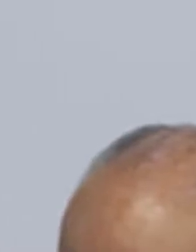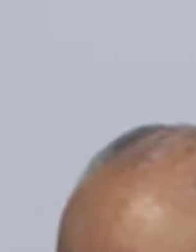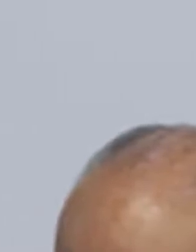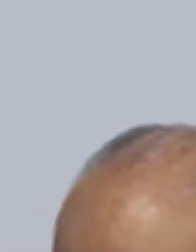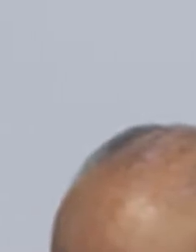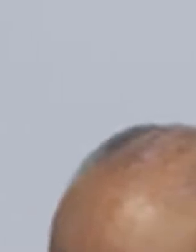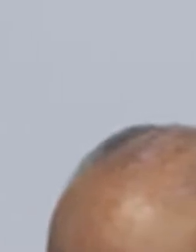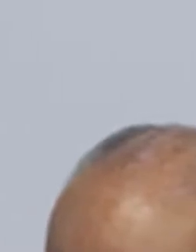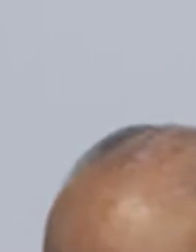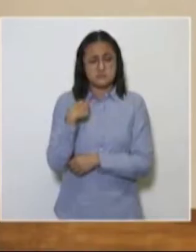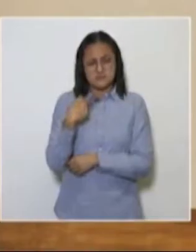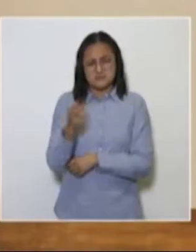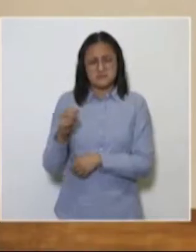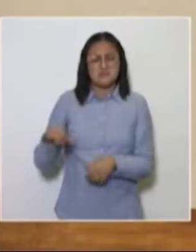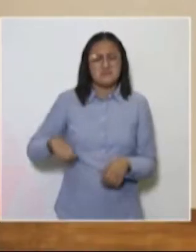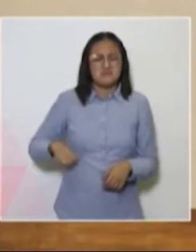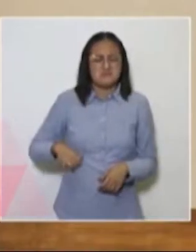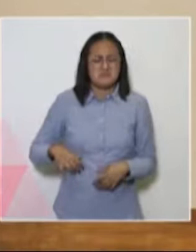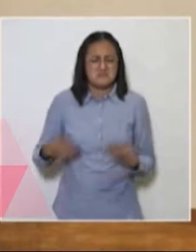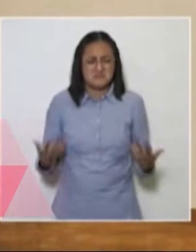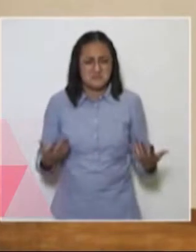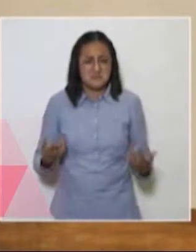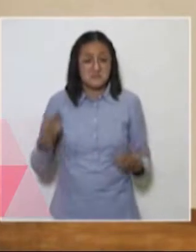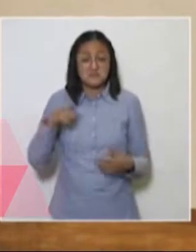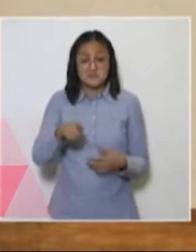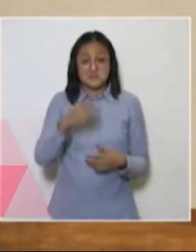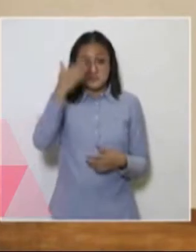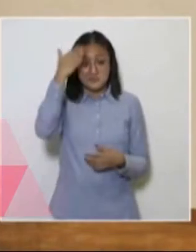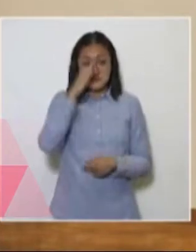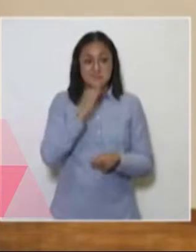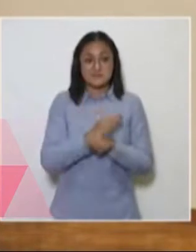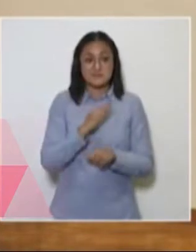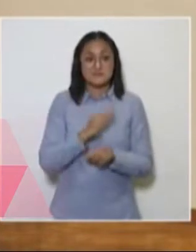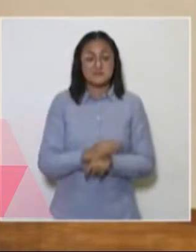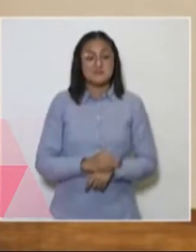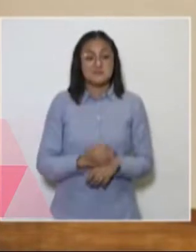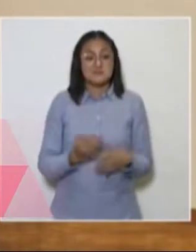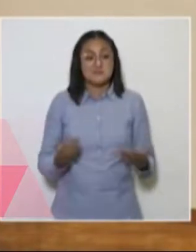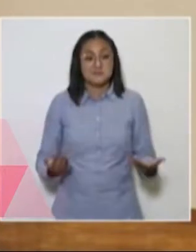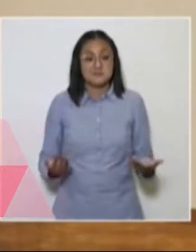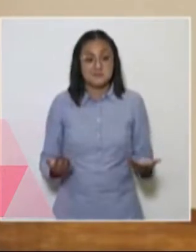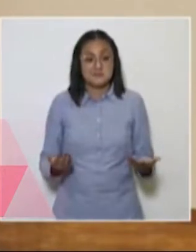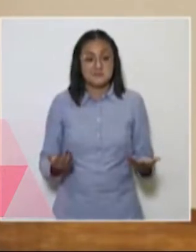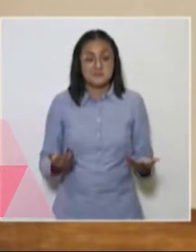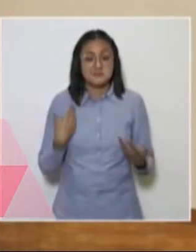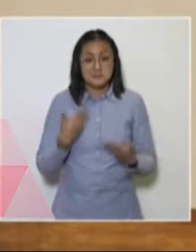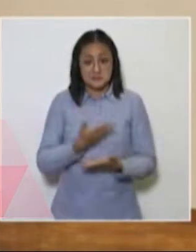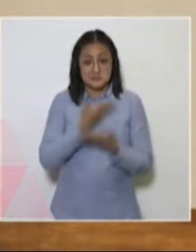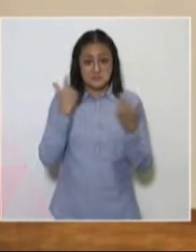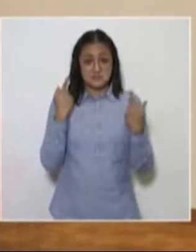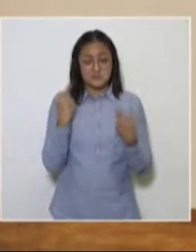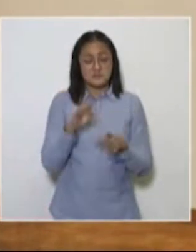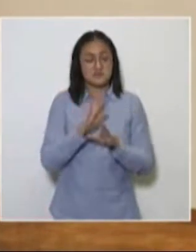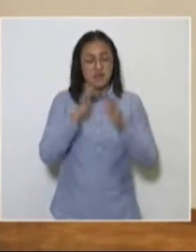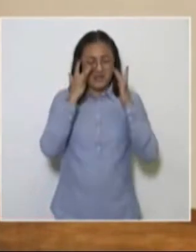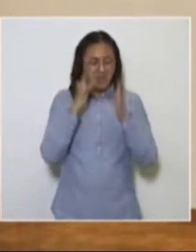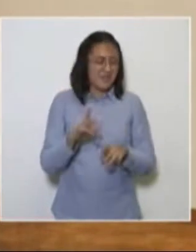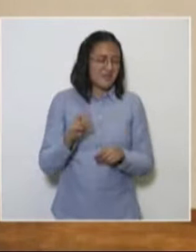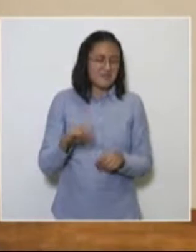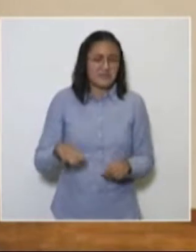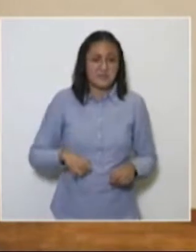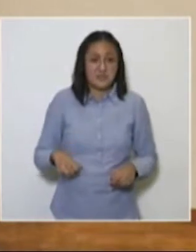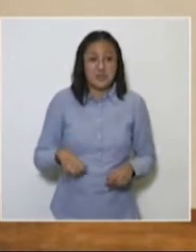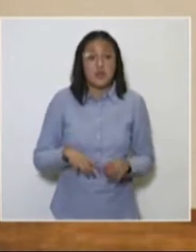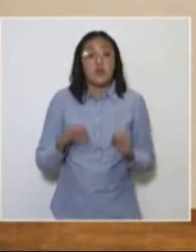buscar candidaturas. Pero él quería, y yo no sé si ya haya desistido de su interés de